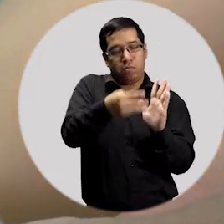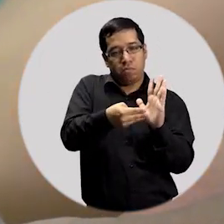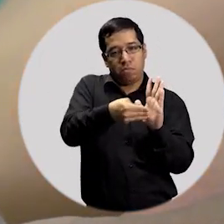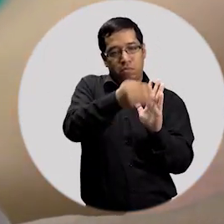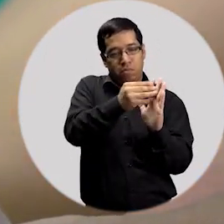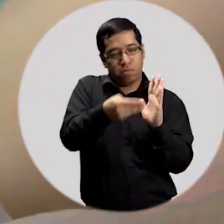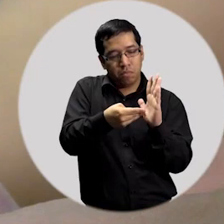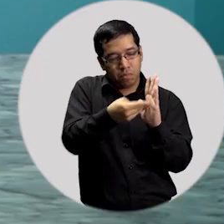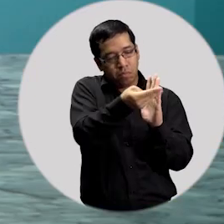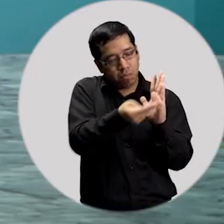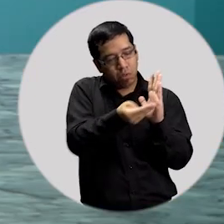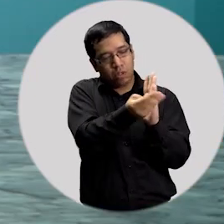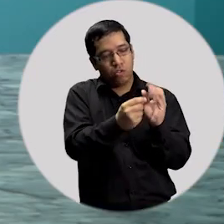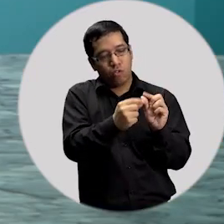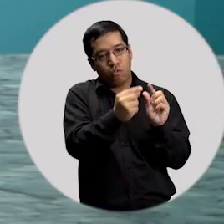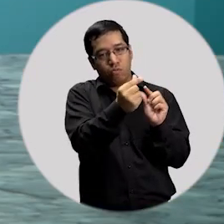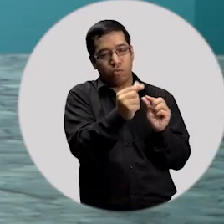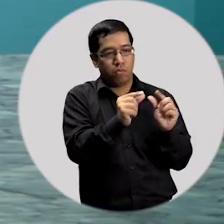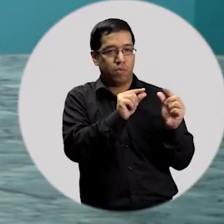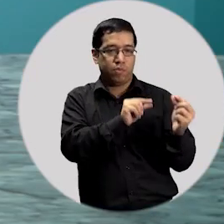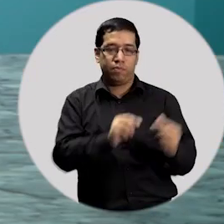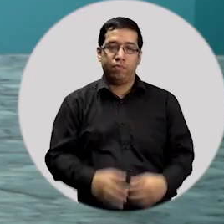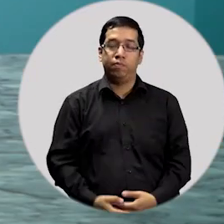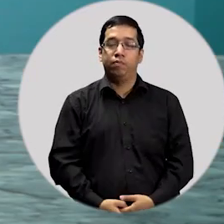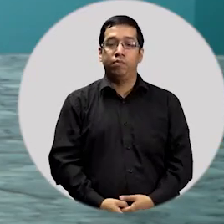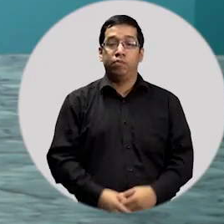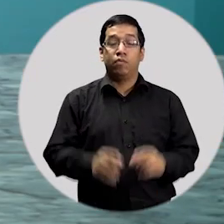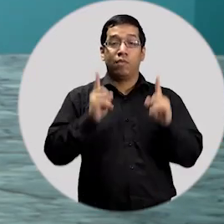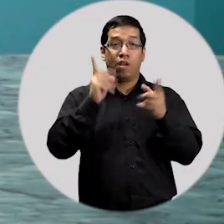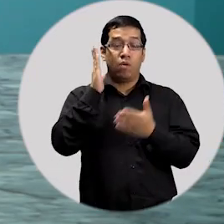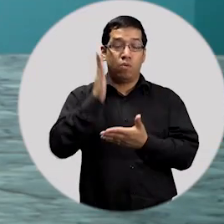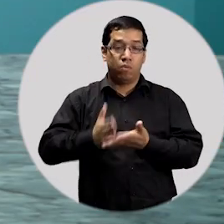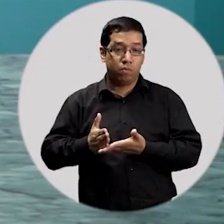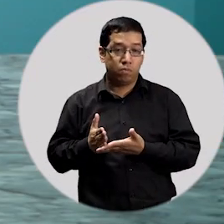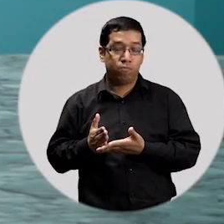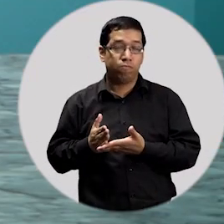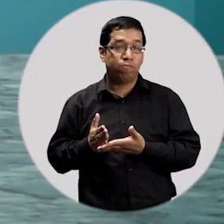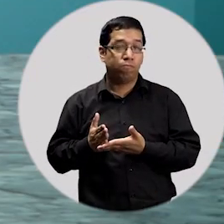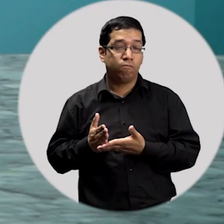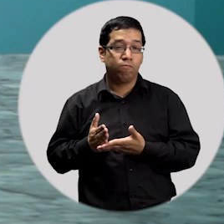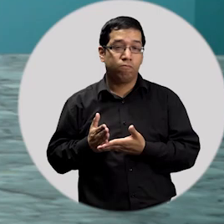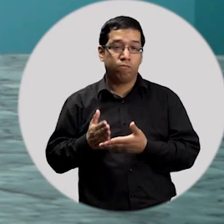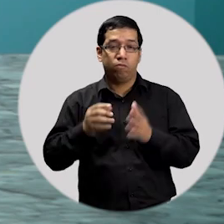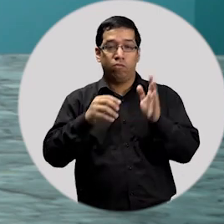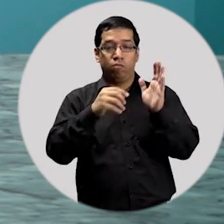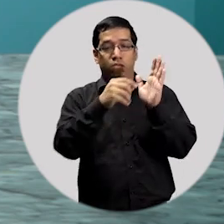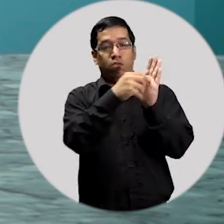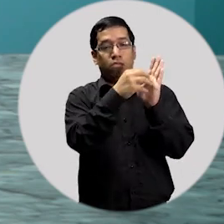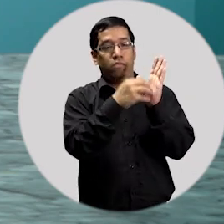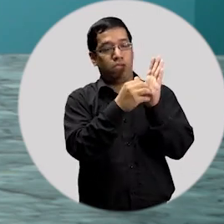volviendo a repetir con lo que hicimos en el dorado pasado, que serían las comitas que van en forma de hoja